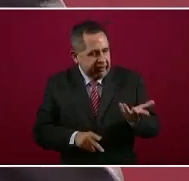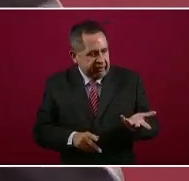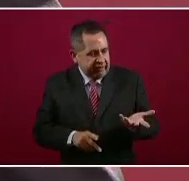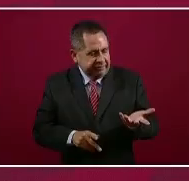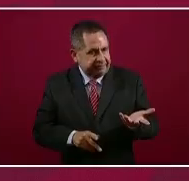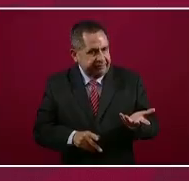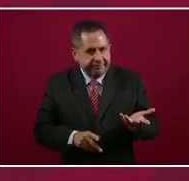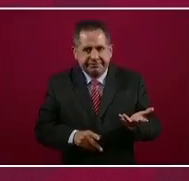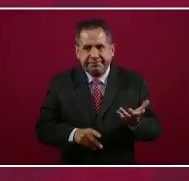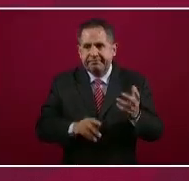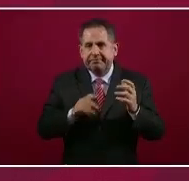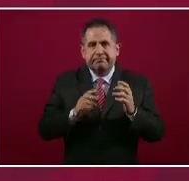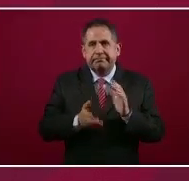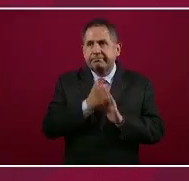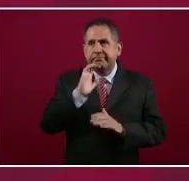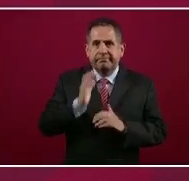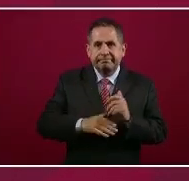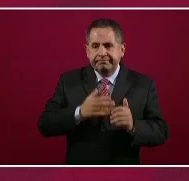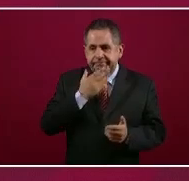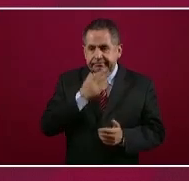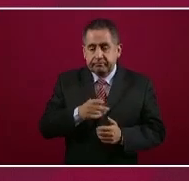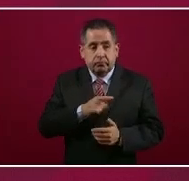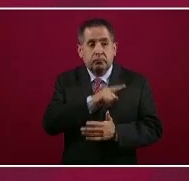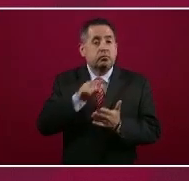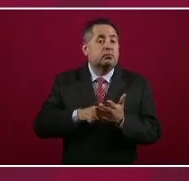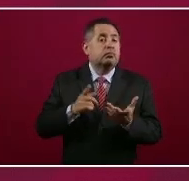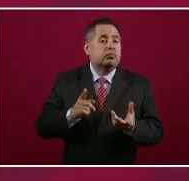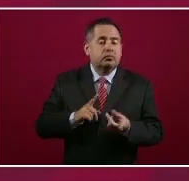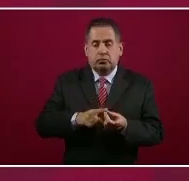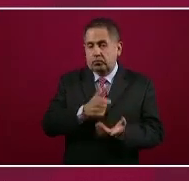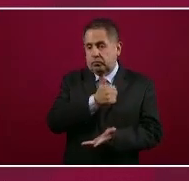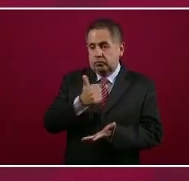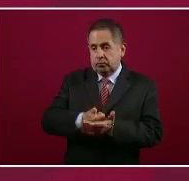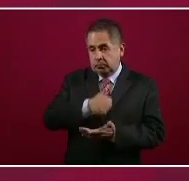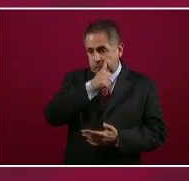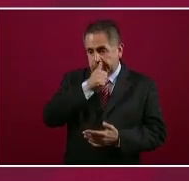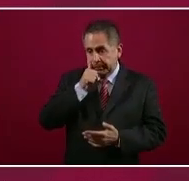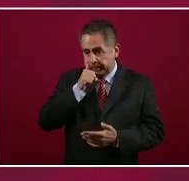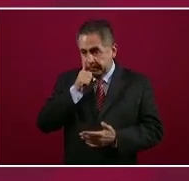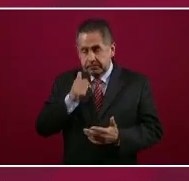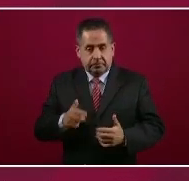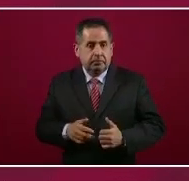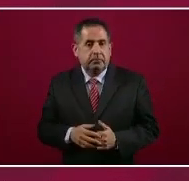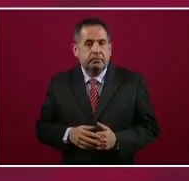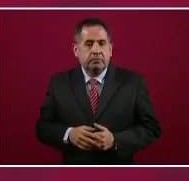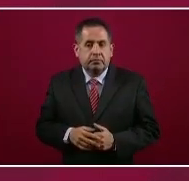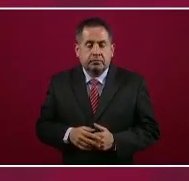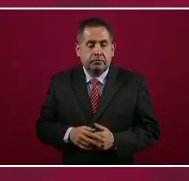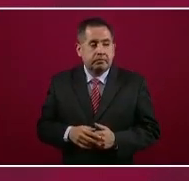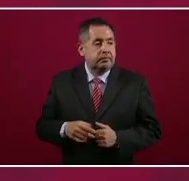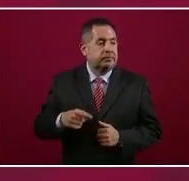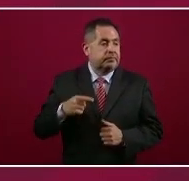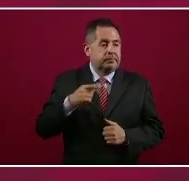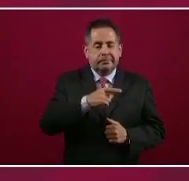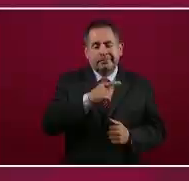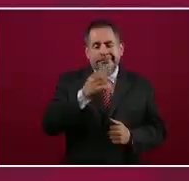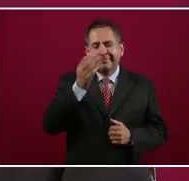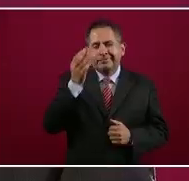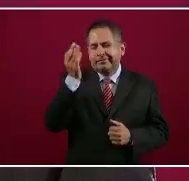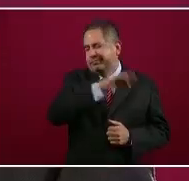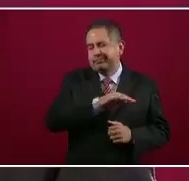sin concluir en ciudad juárez y fue todo una farsa